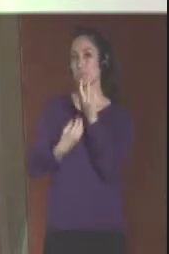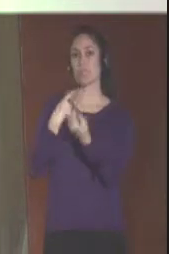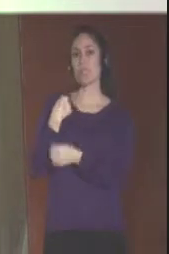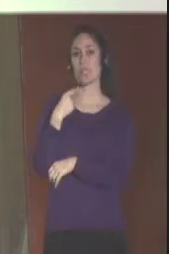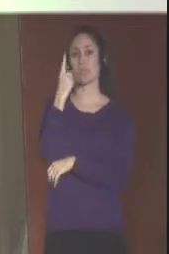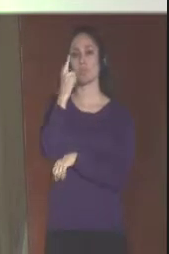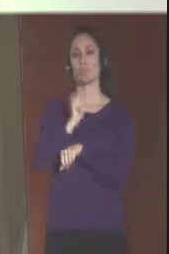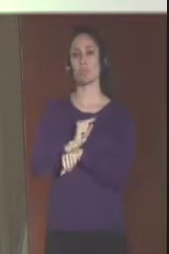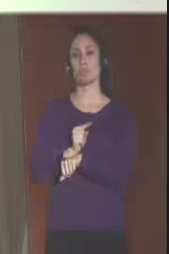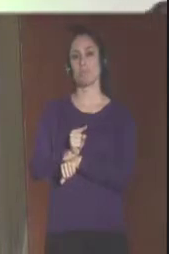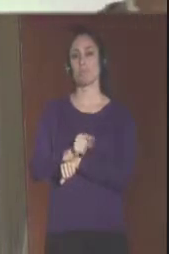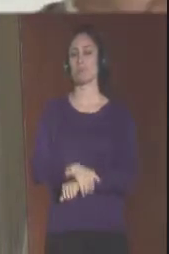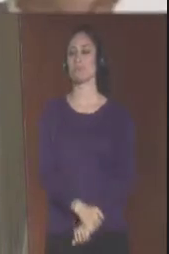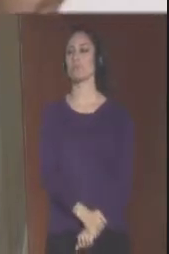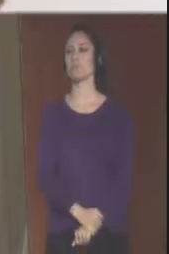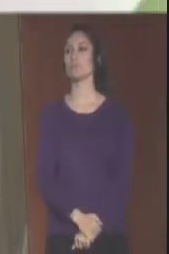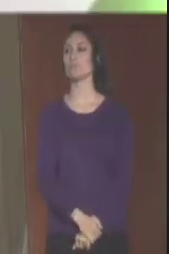minuto.